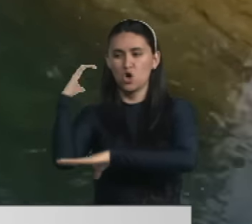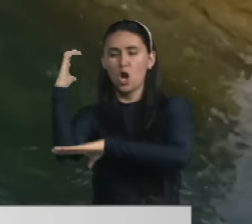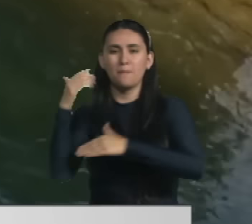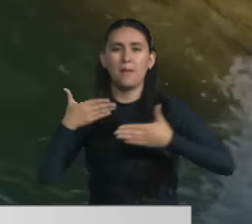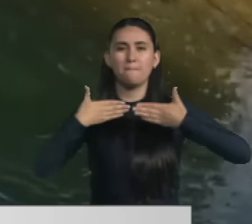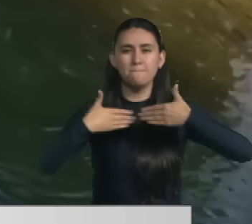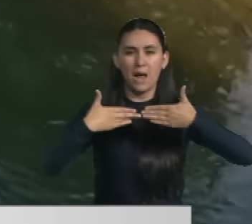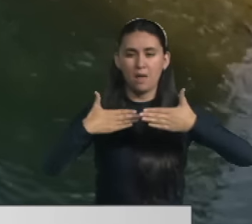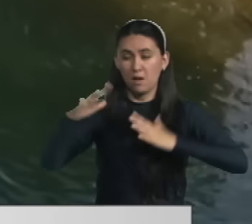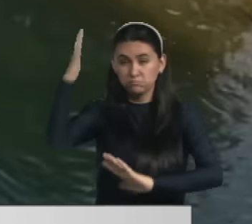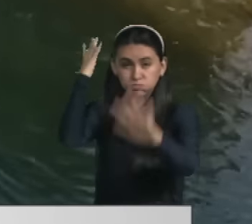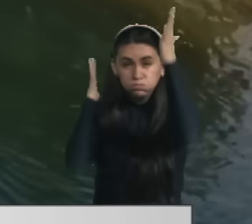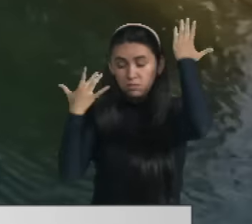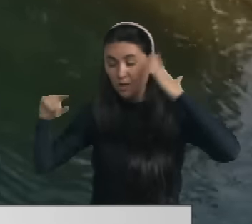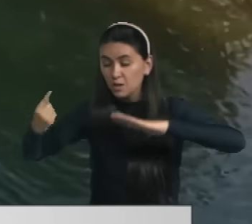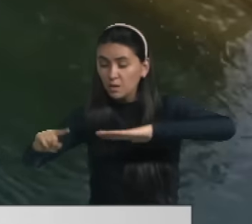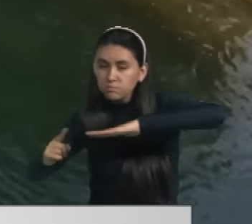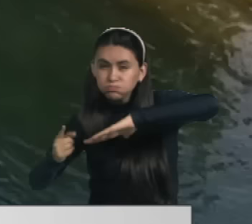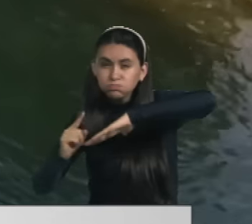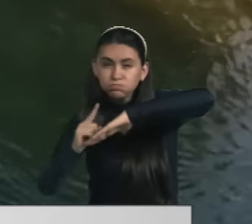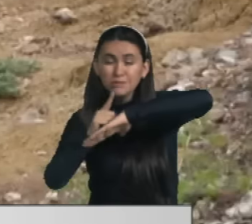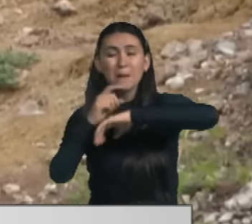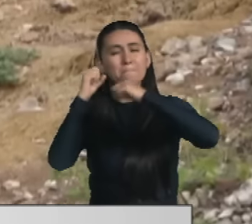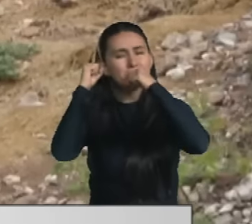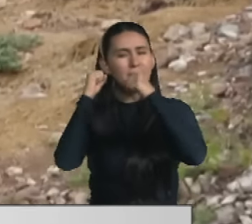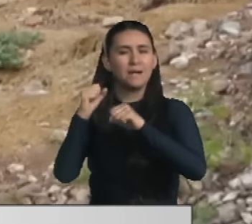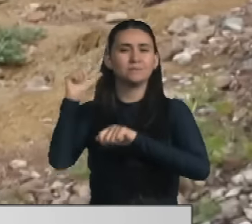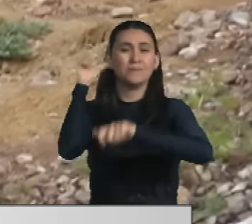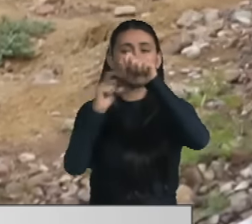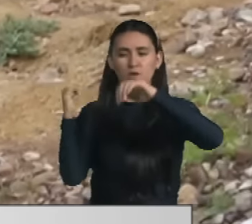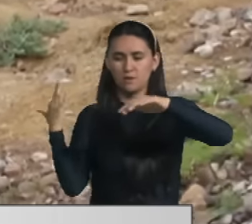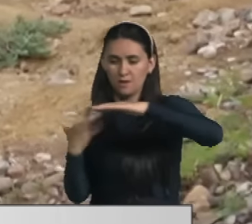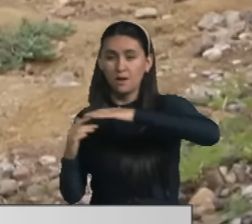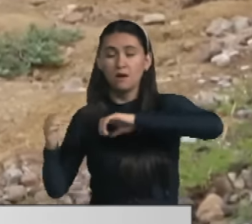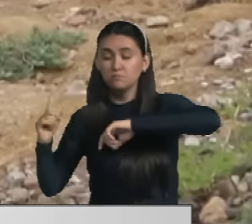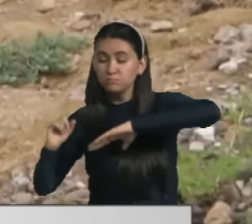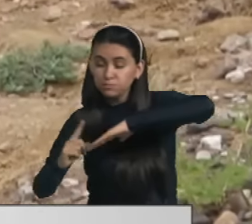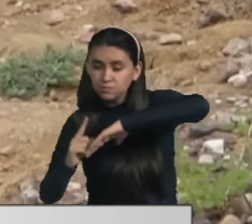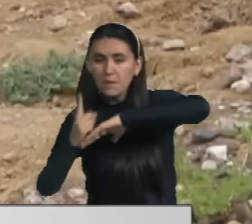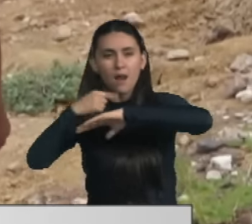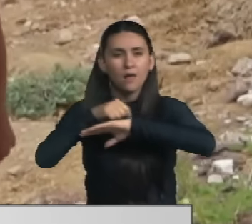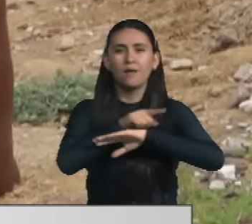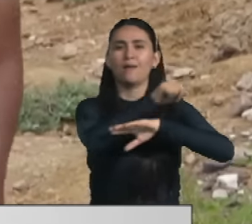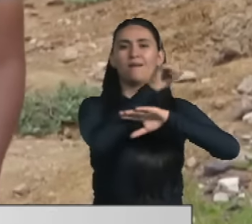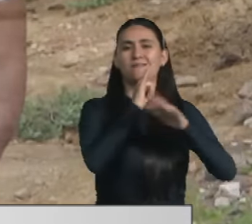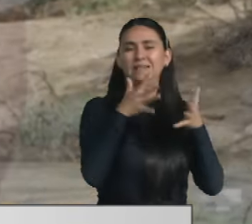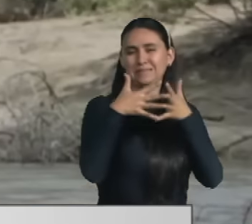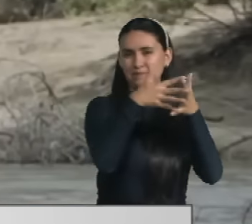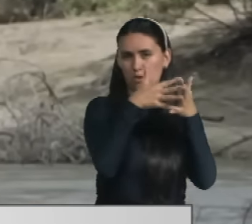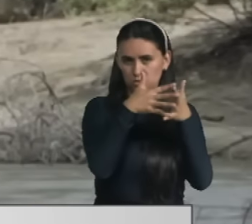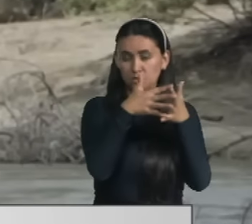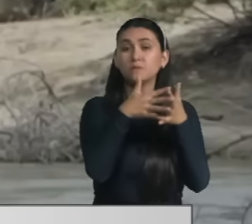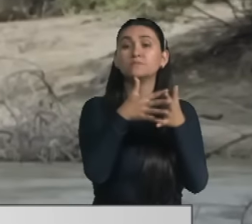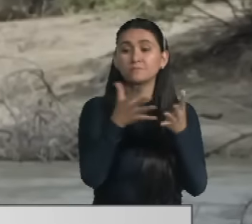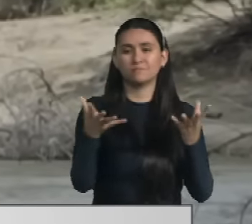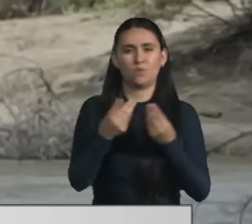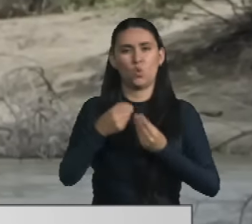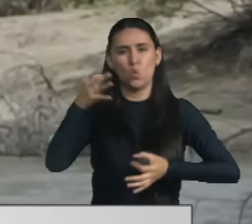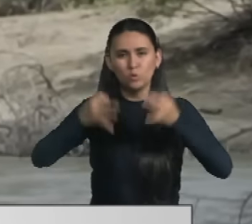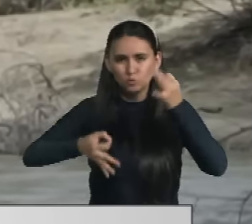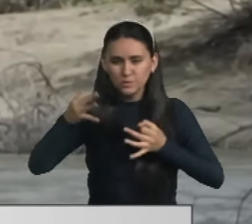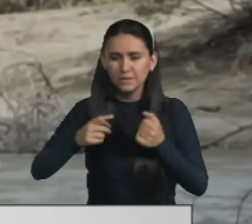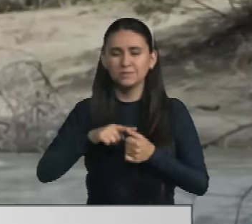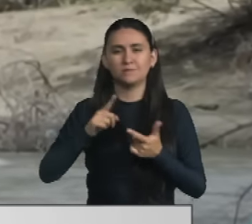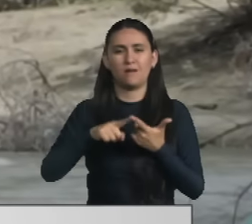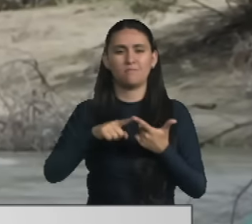Panamá, una de las rutas usadas por los migrantes para tratar de llegar al país norteamericano. Los departamentos de Justicia e